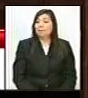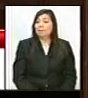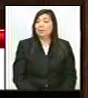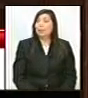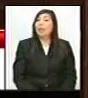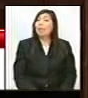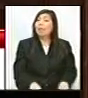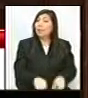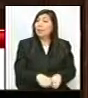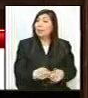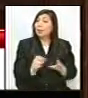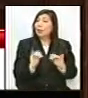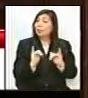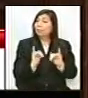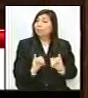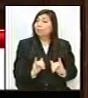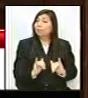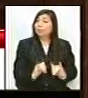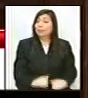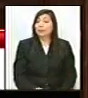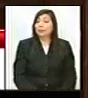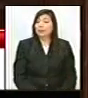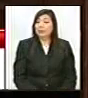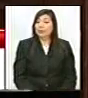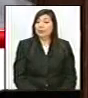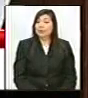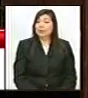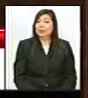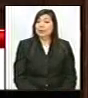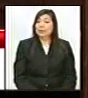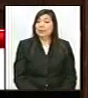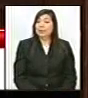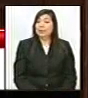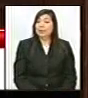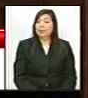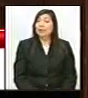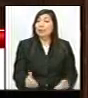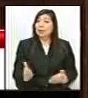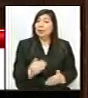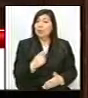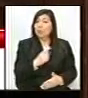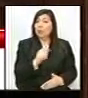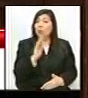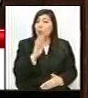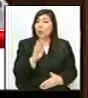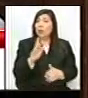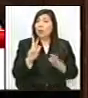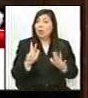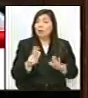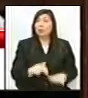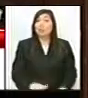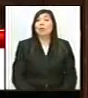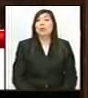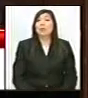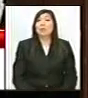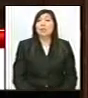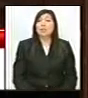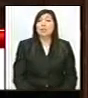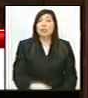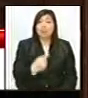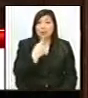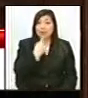Quisiera también detenerme en un siguiente punto. En la página 158 del